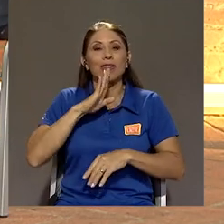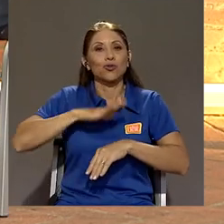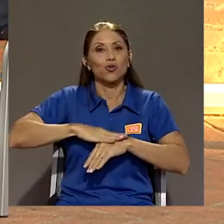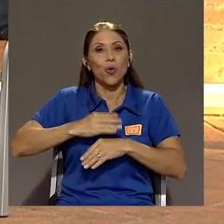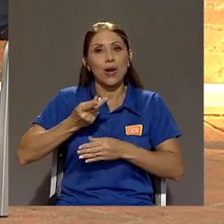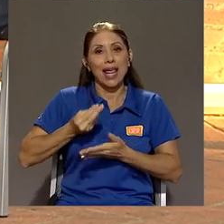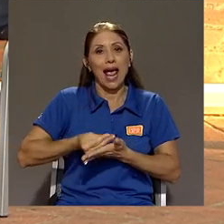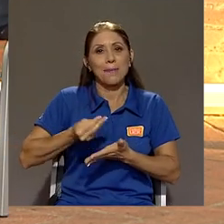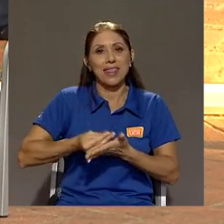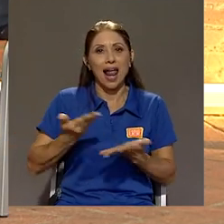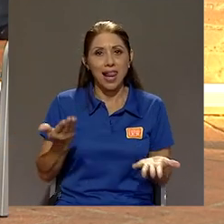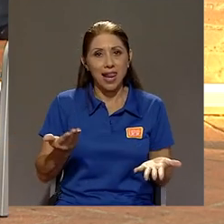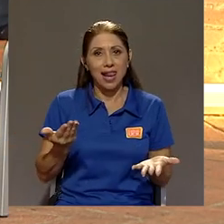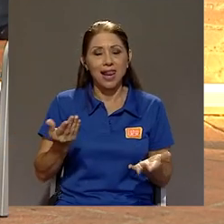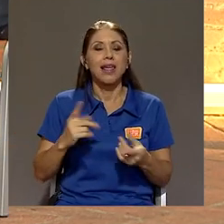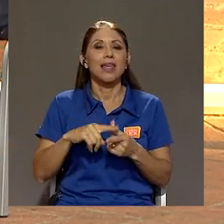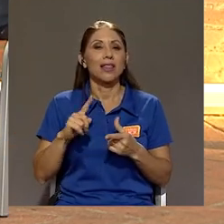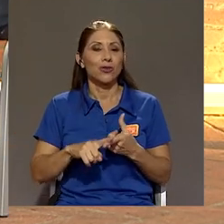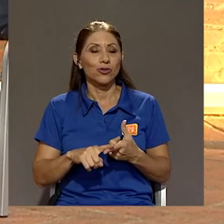hablando del capital,